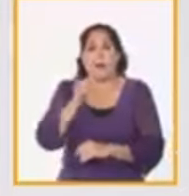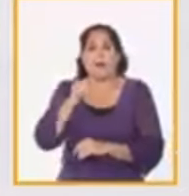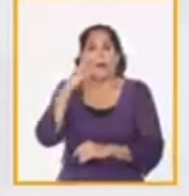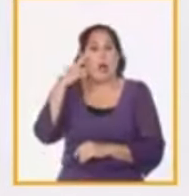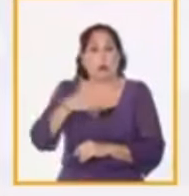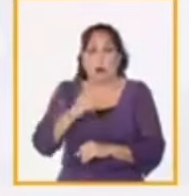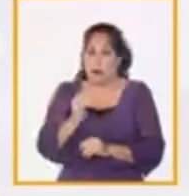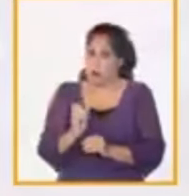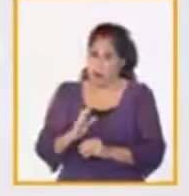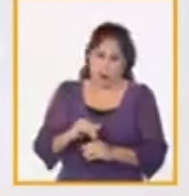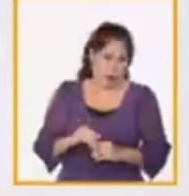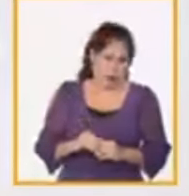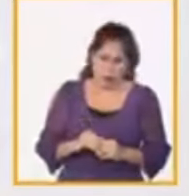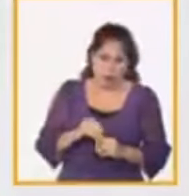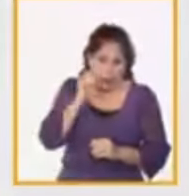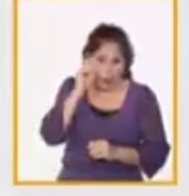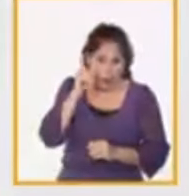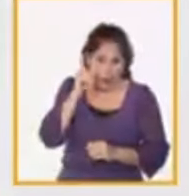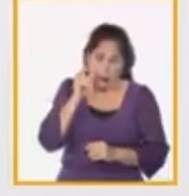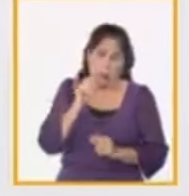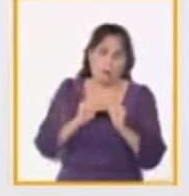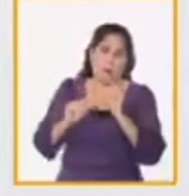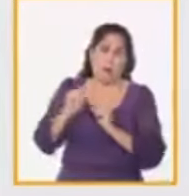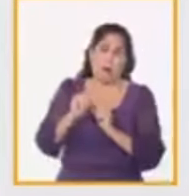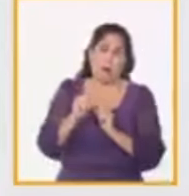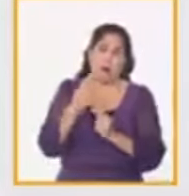entrenadores con experiencia.